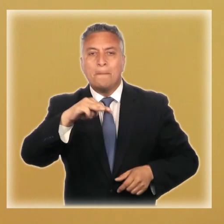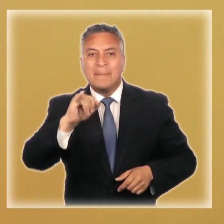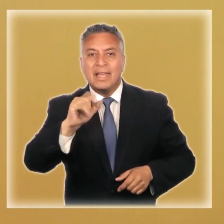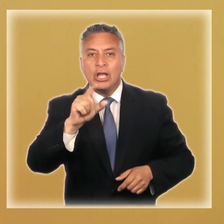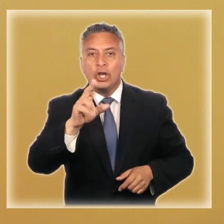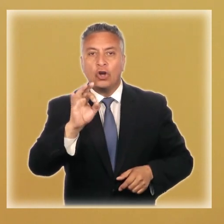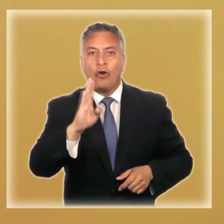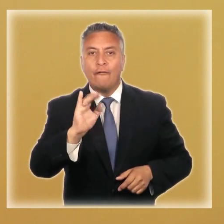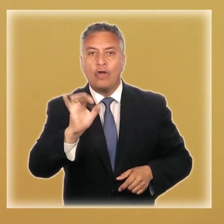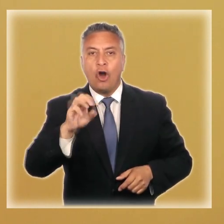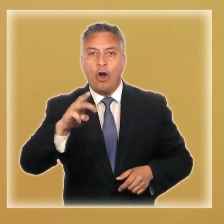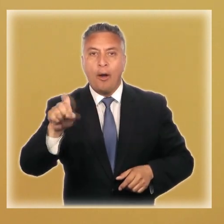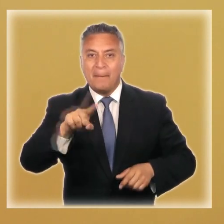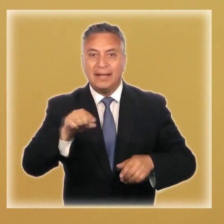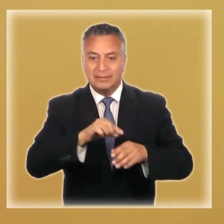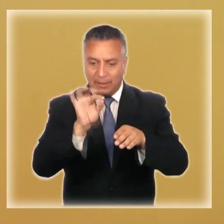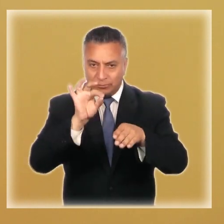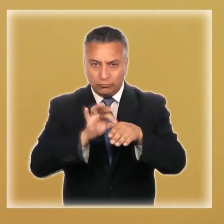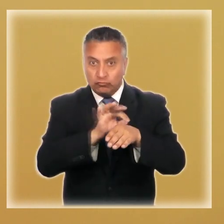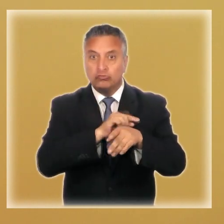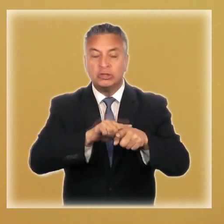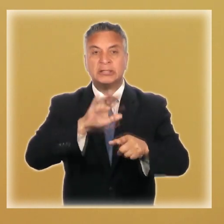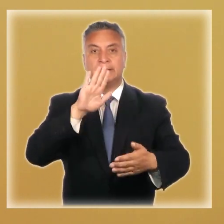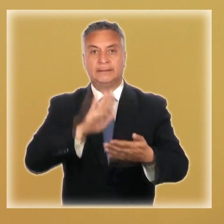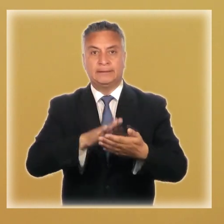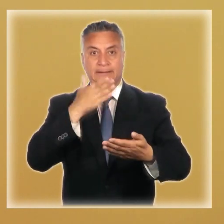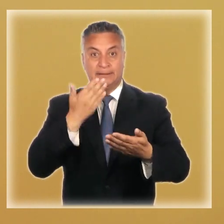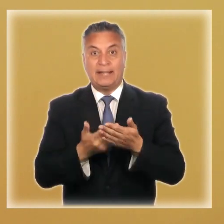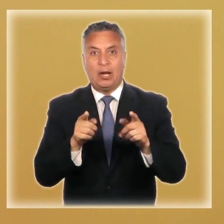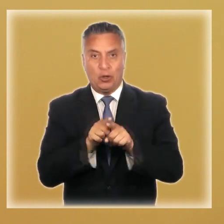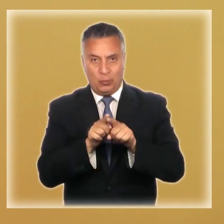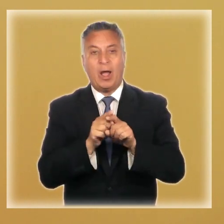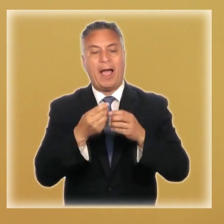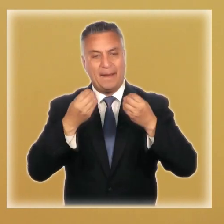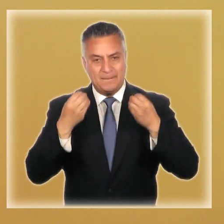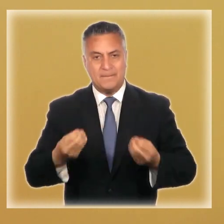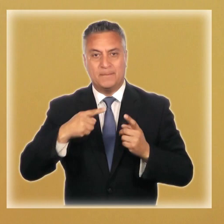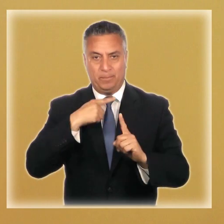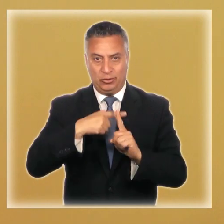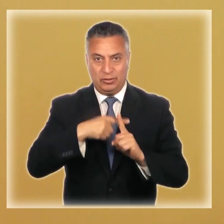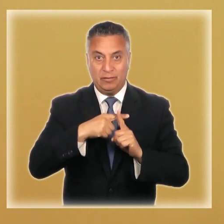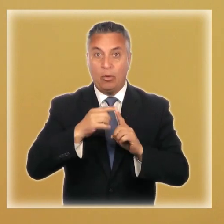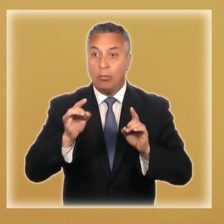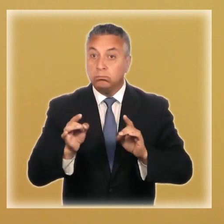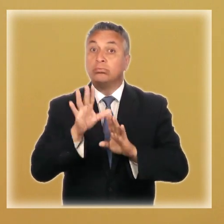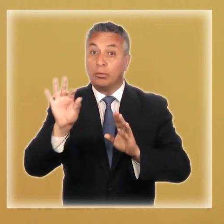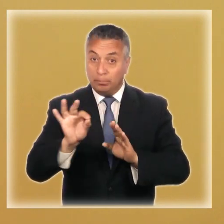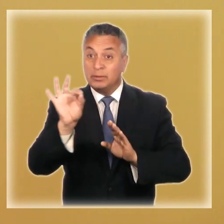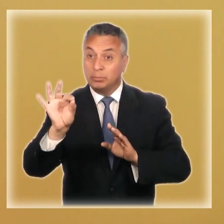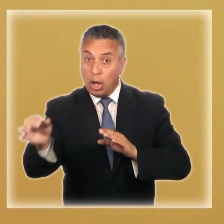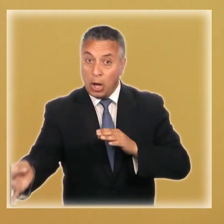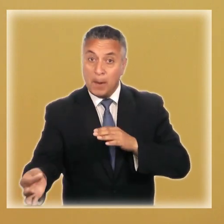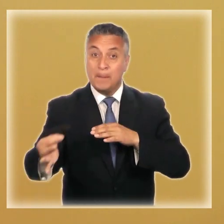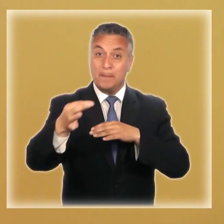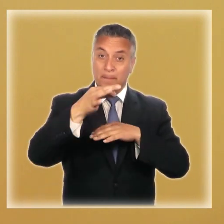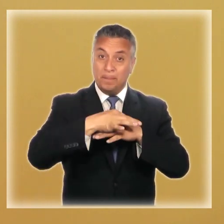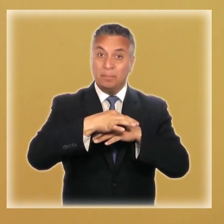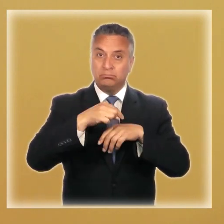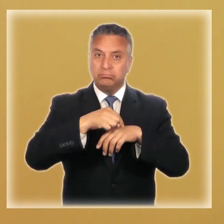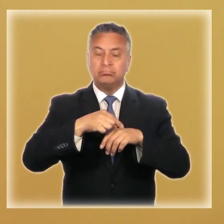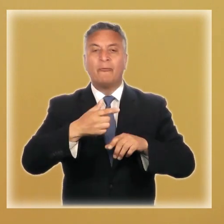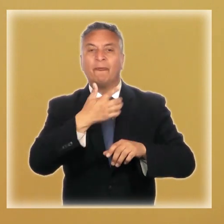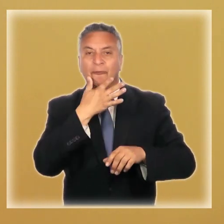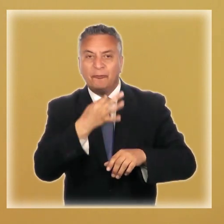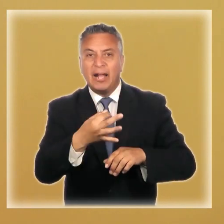microbioma, que son las bacterias buenas que viven con nosotros, de manera estable, de tal manera que otros patógenos, como puede ser el virus,